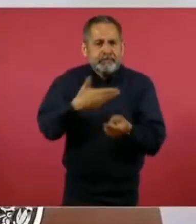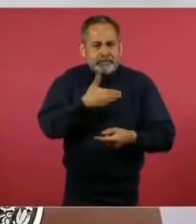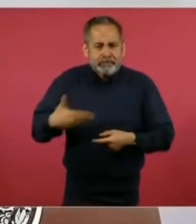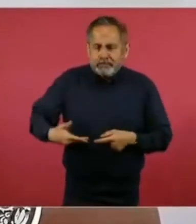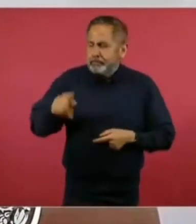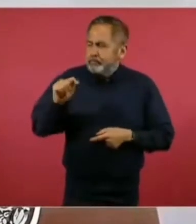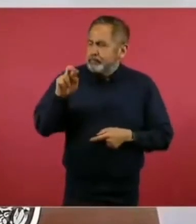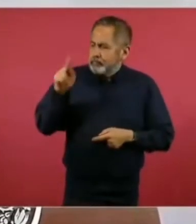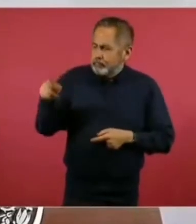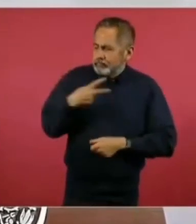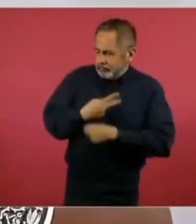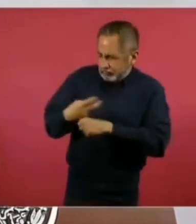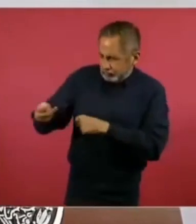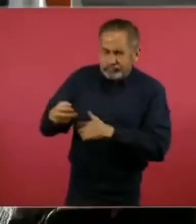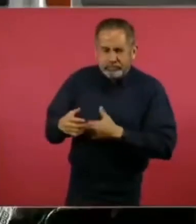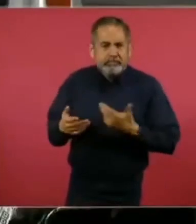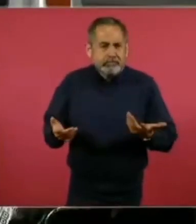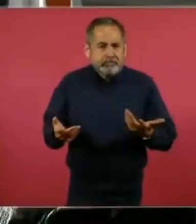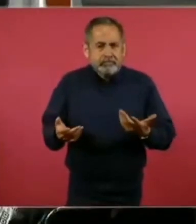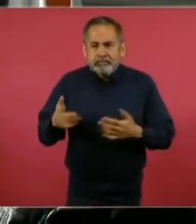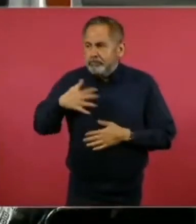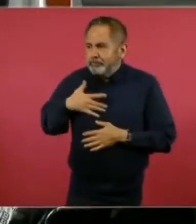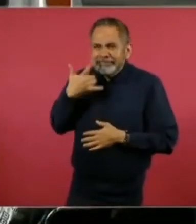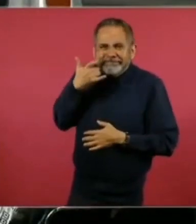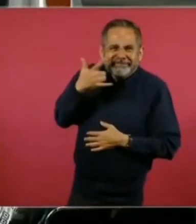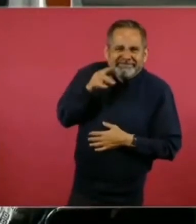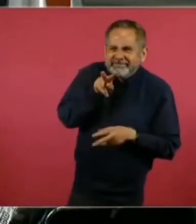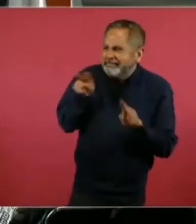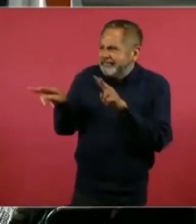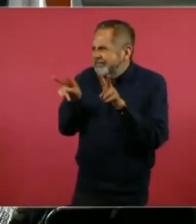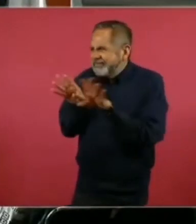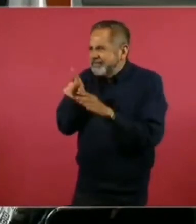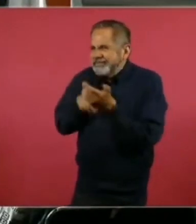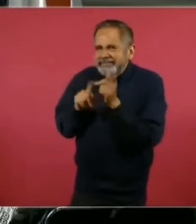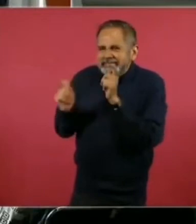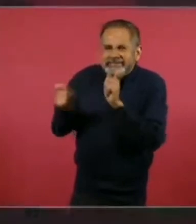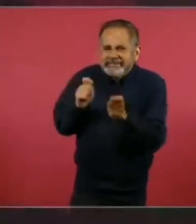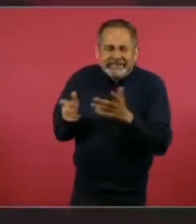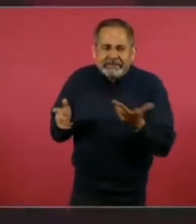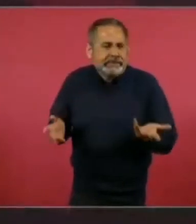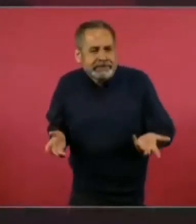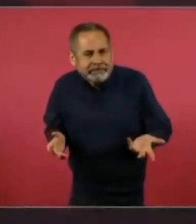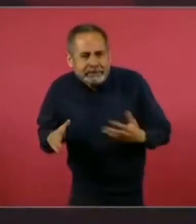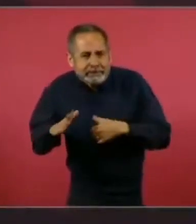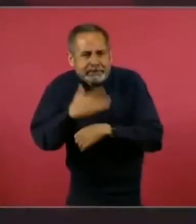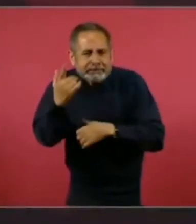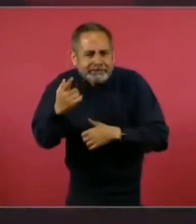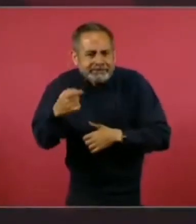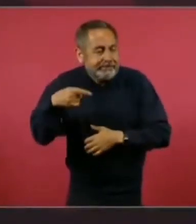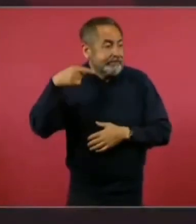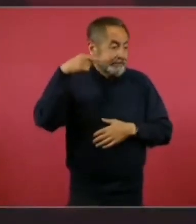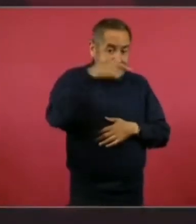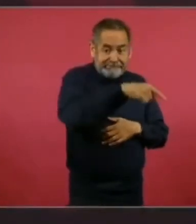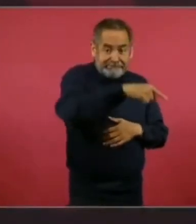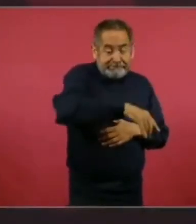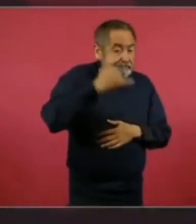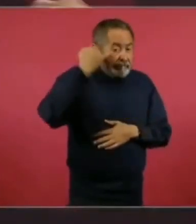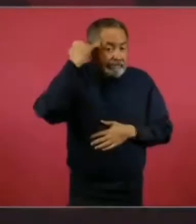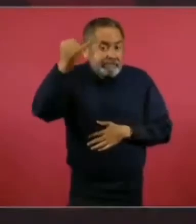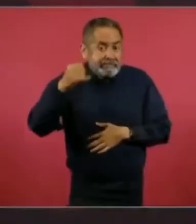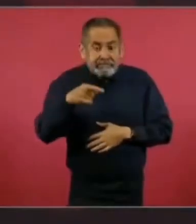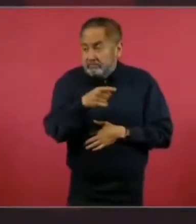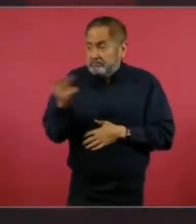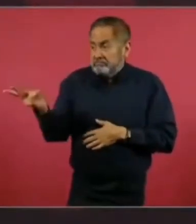Trump, porque no me la quiero perder, porque daban como hecho de que